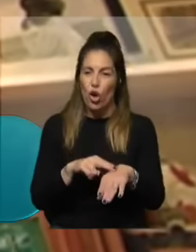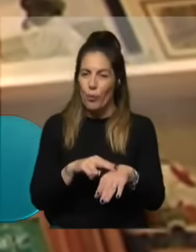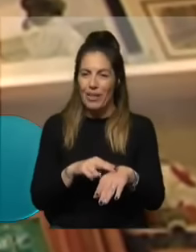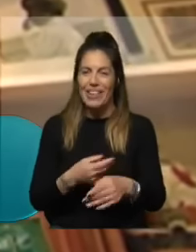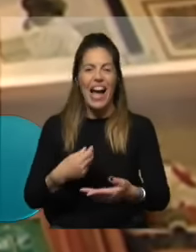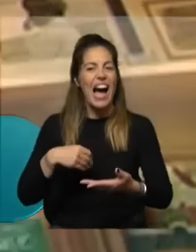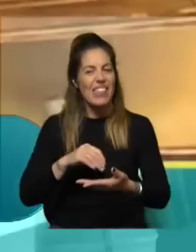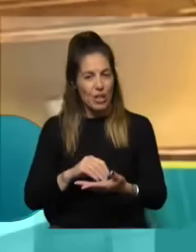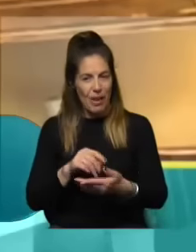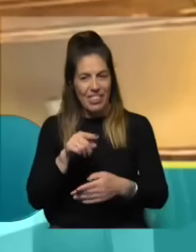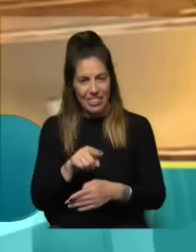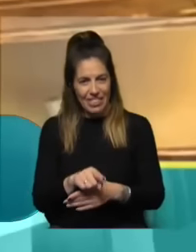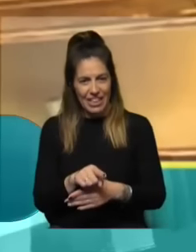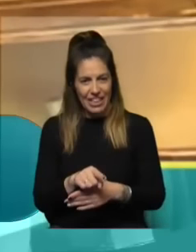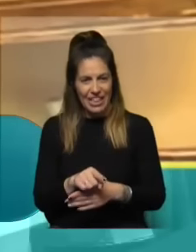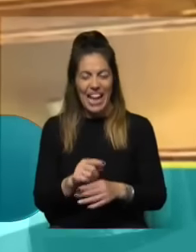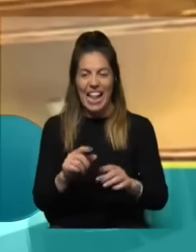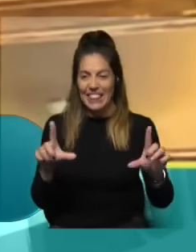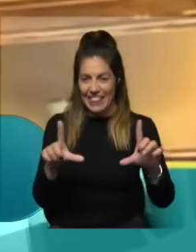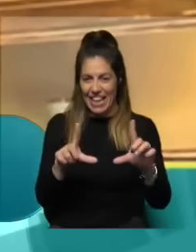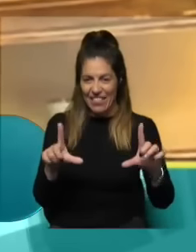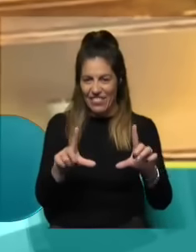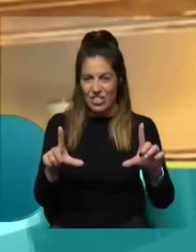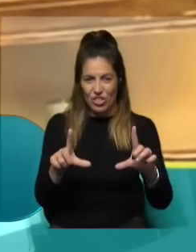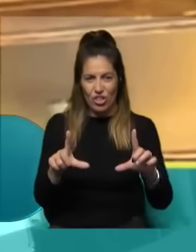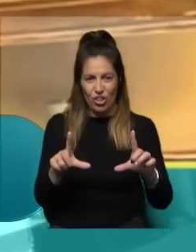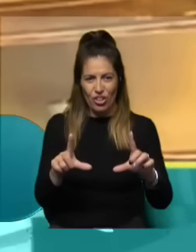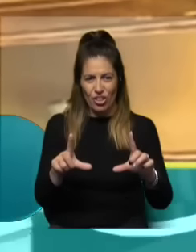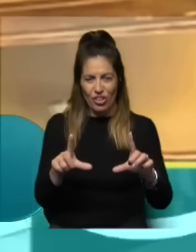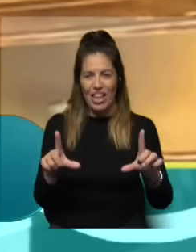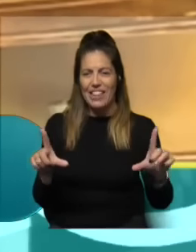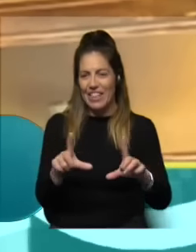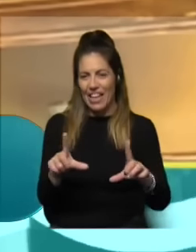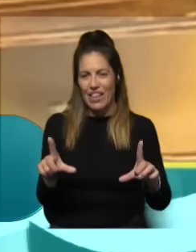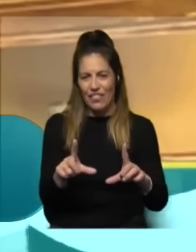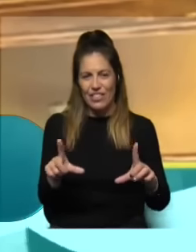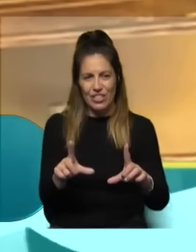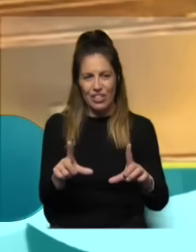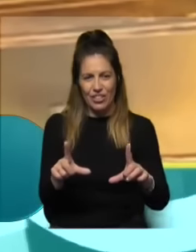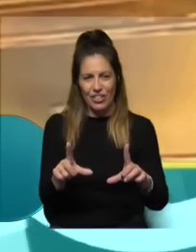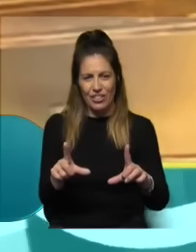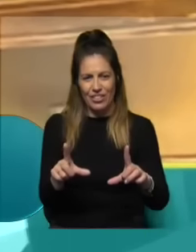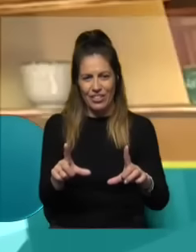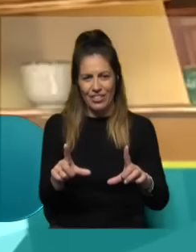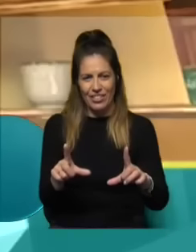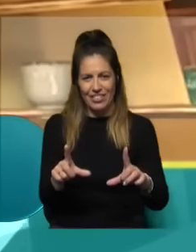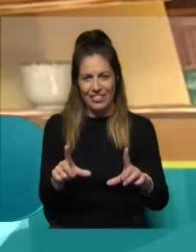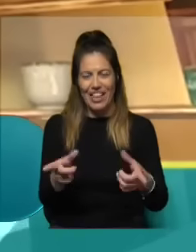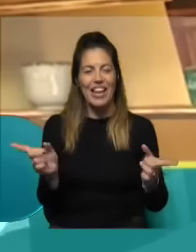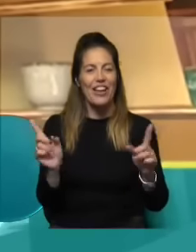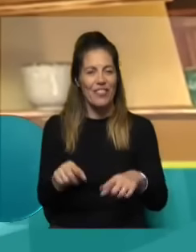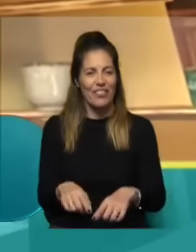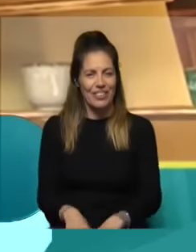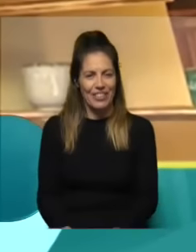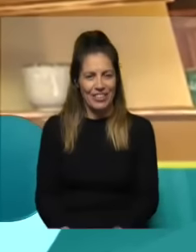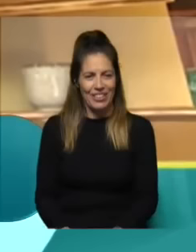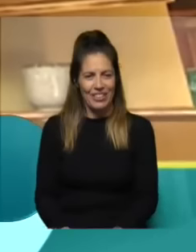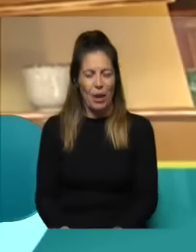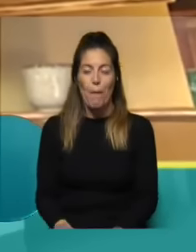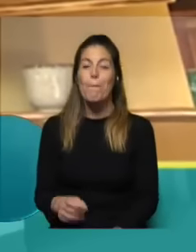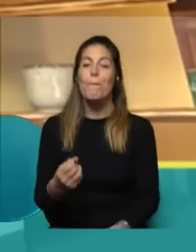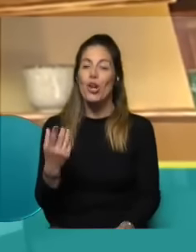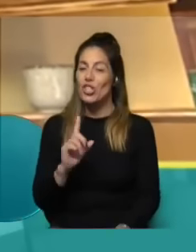además de que el televisor es un gran... Falleció. Hay que volver acá. Por eso no piso.